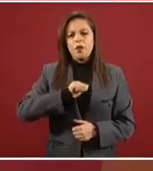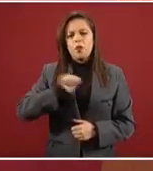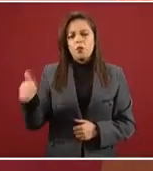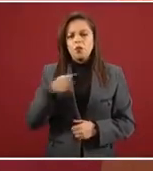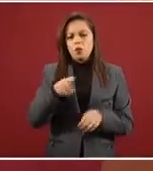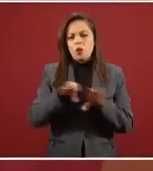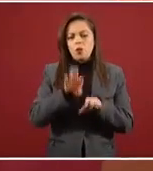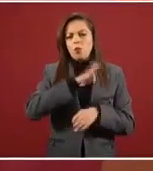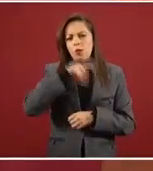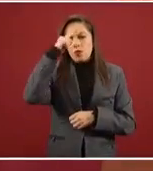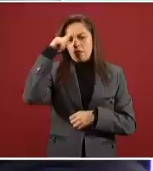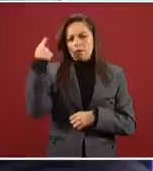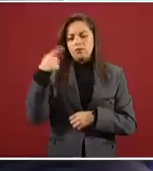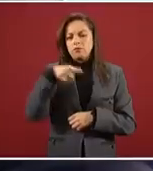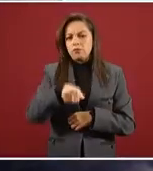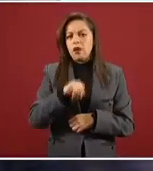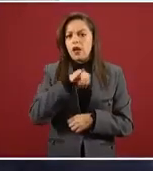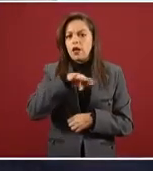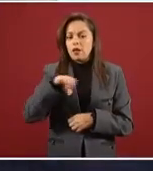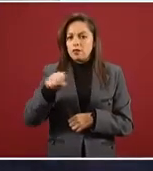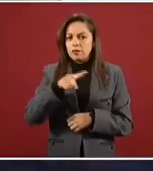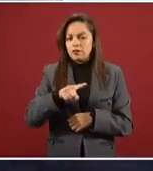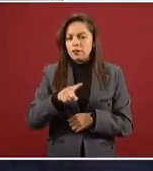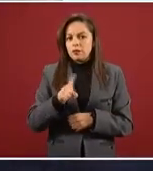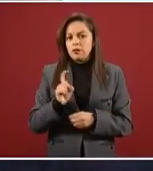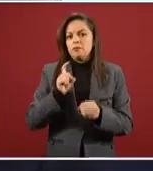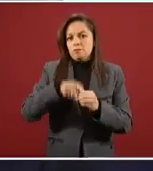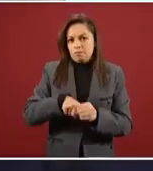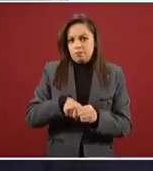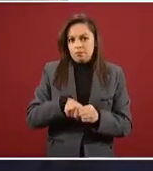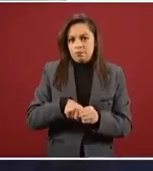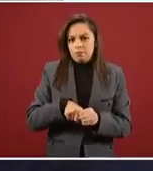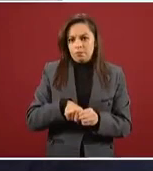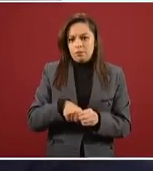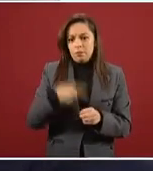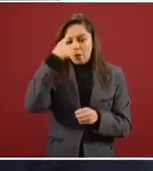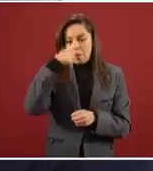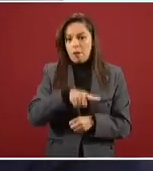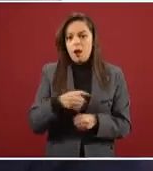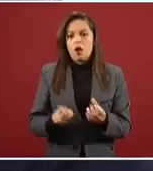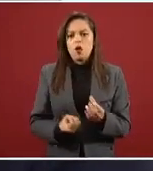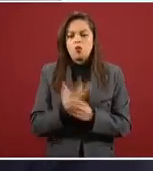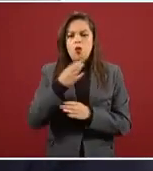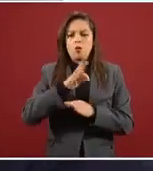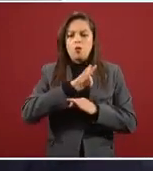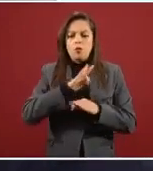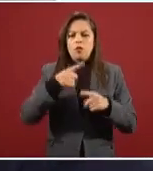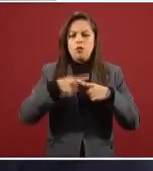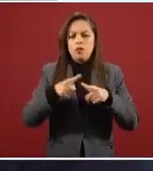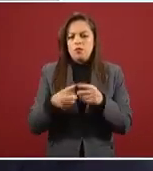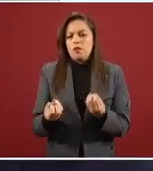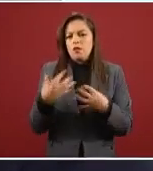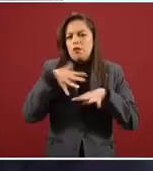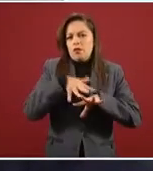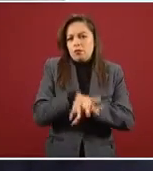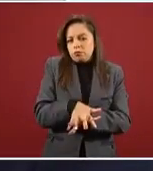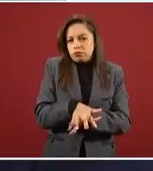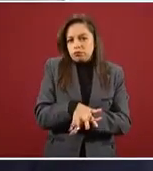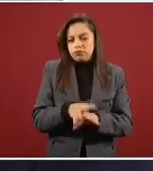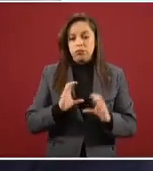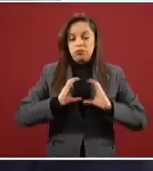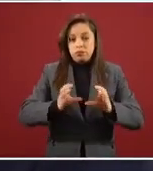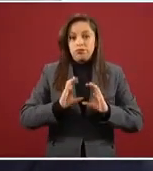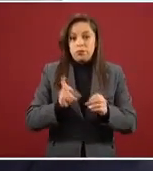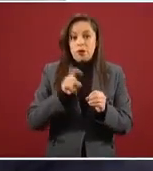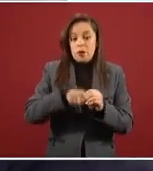Seguro Social con el propósito de permitir la inclusión de nuevos tipos de contratación, nuevos esquemas como